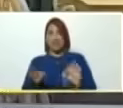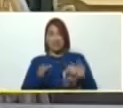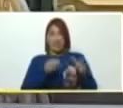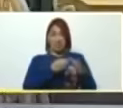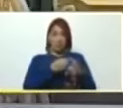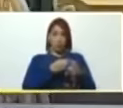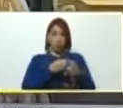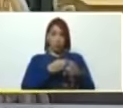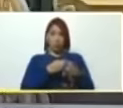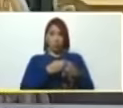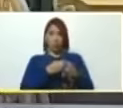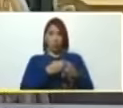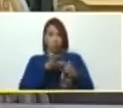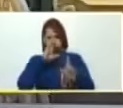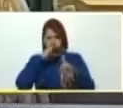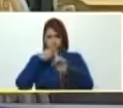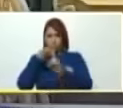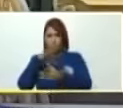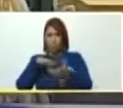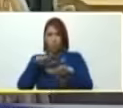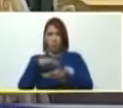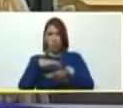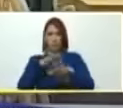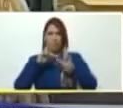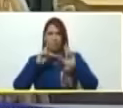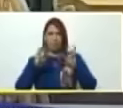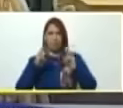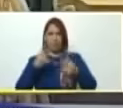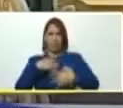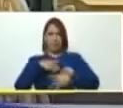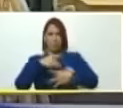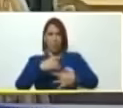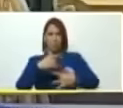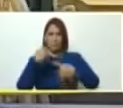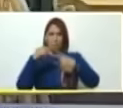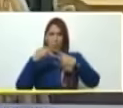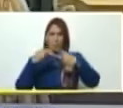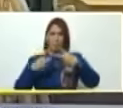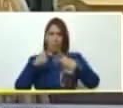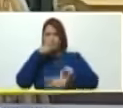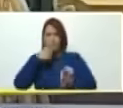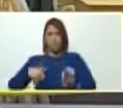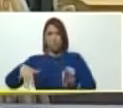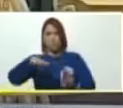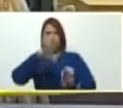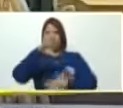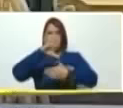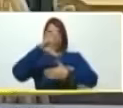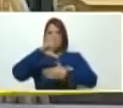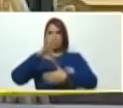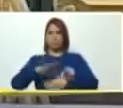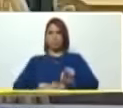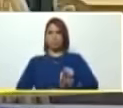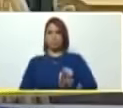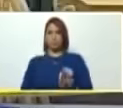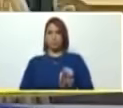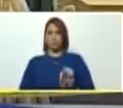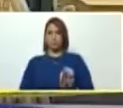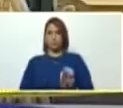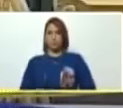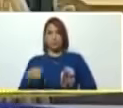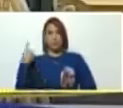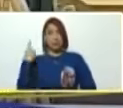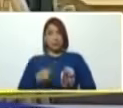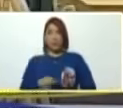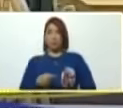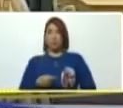los problemas y a los asuntos de interés y prioridad de los pueblos de las Américas. Tendrá que ser